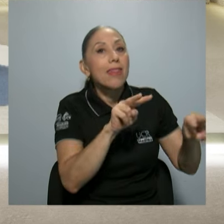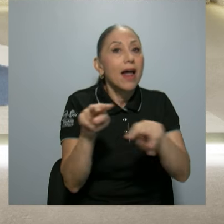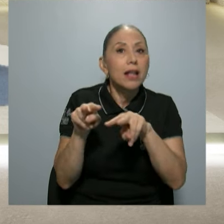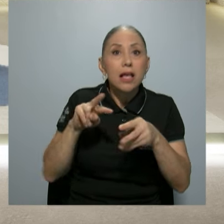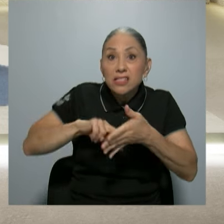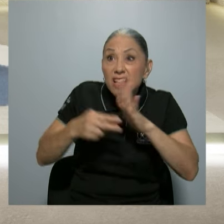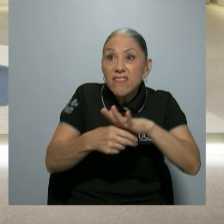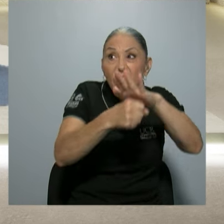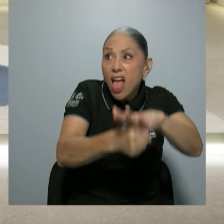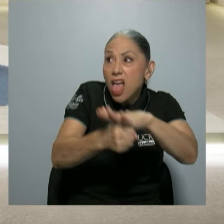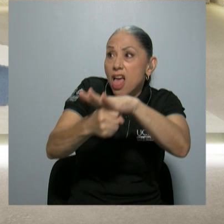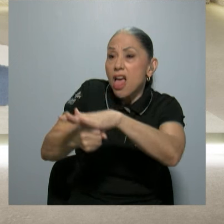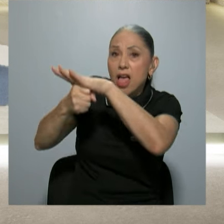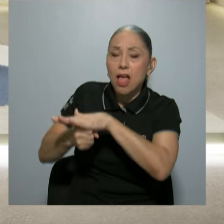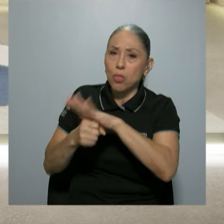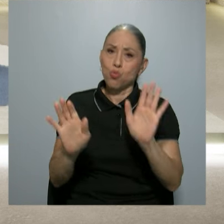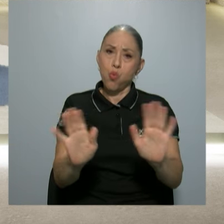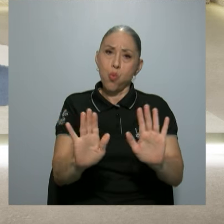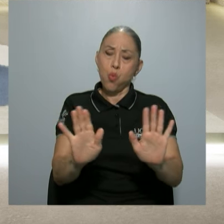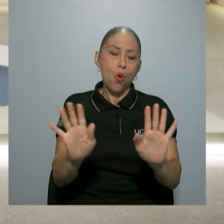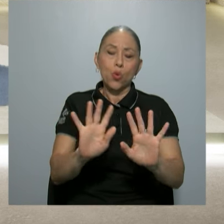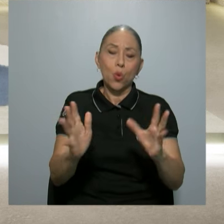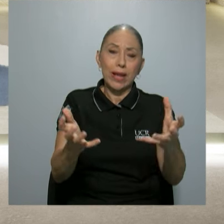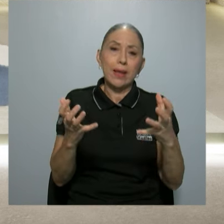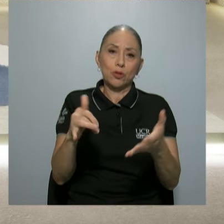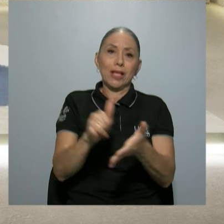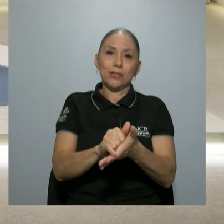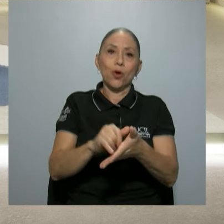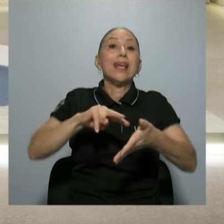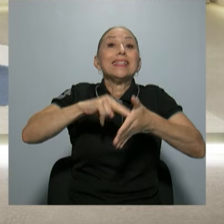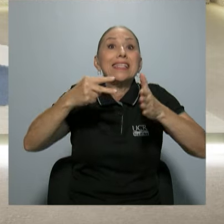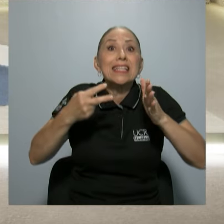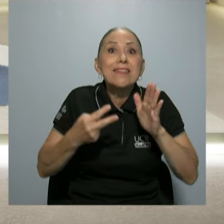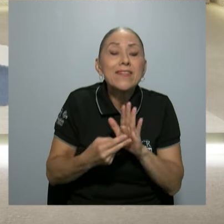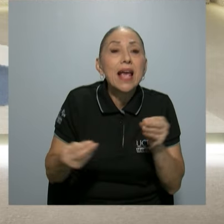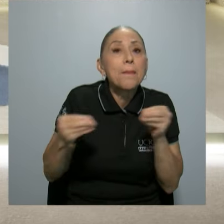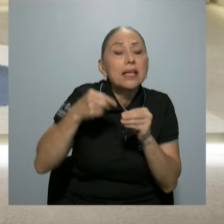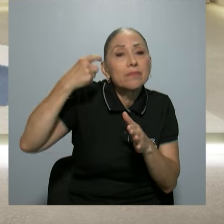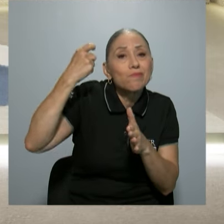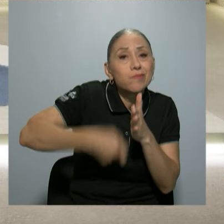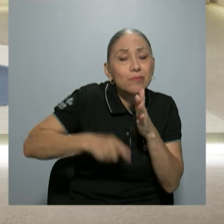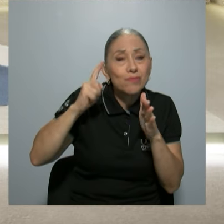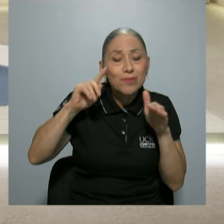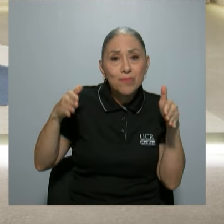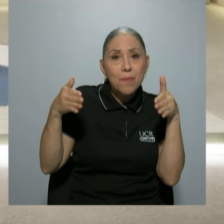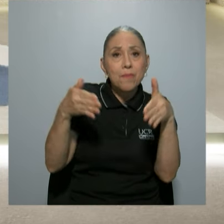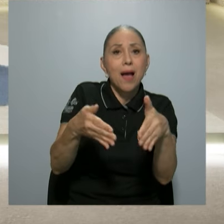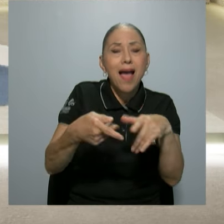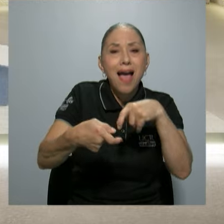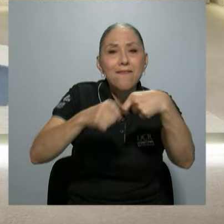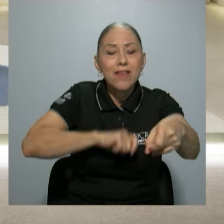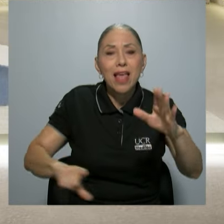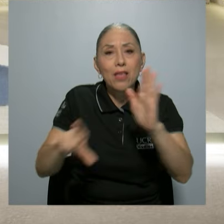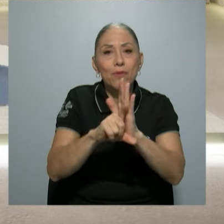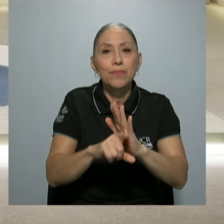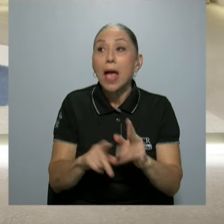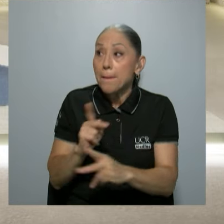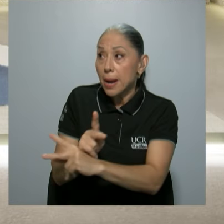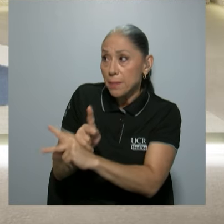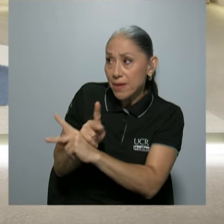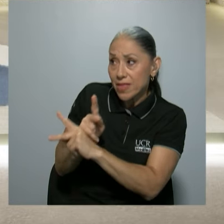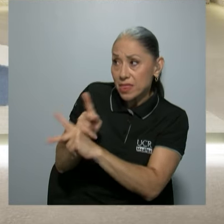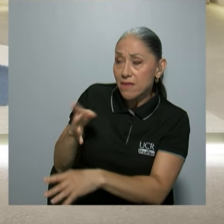población, que nadie quiere eso, es represión enfocada o focalizada a la delincuencia. En la parte preventiva se refiere